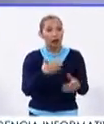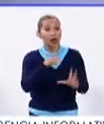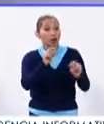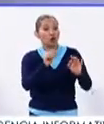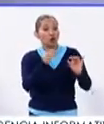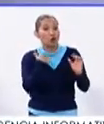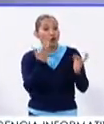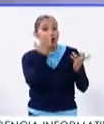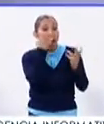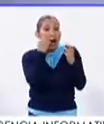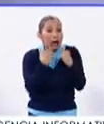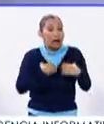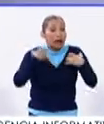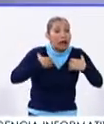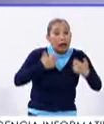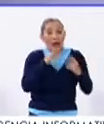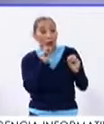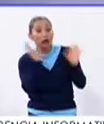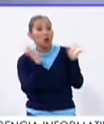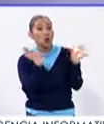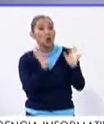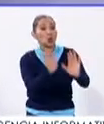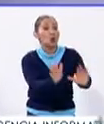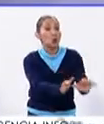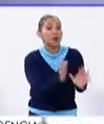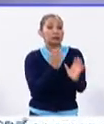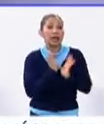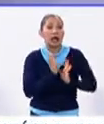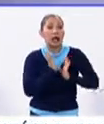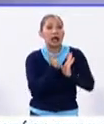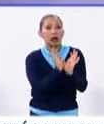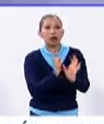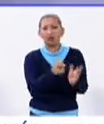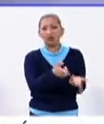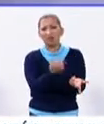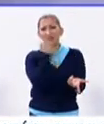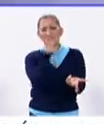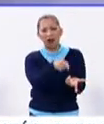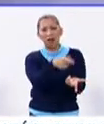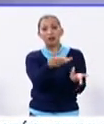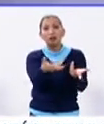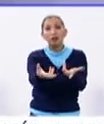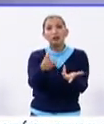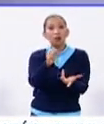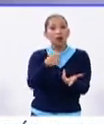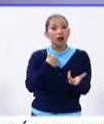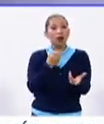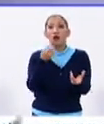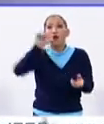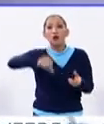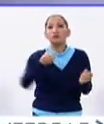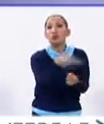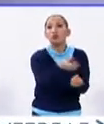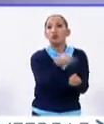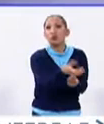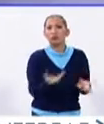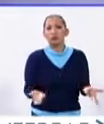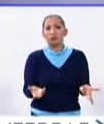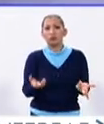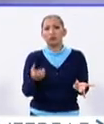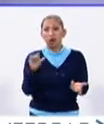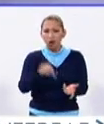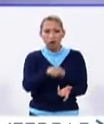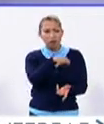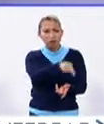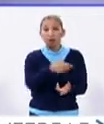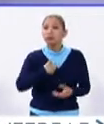permite frustrarse o que luche o que se desarrolle para que construya ese deseo, sino que lo tiene inmediatamente. Y es tan